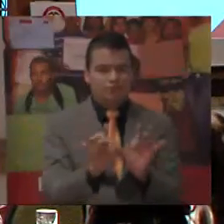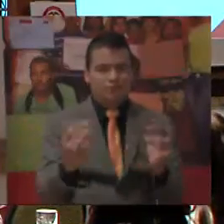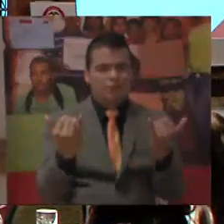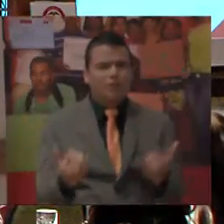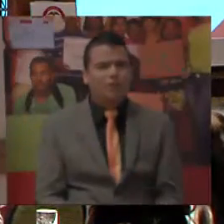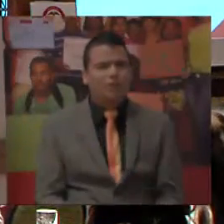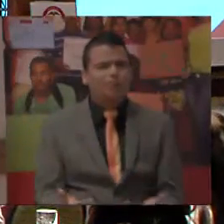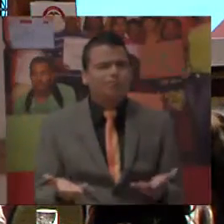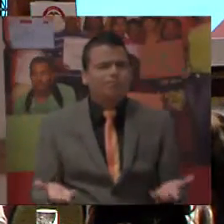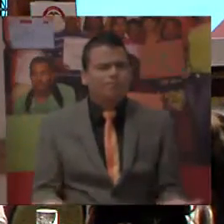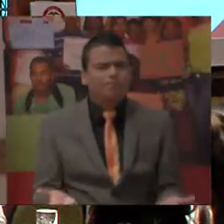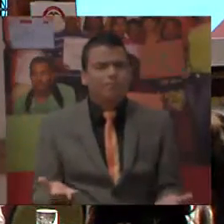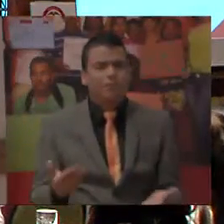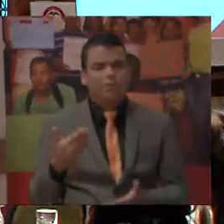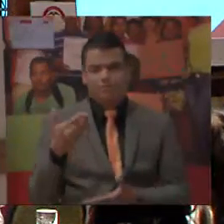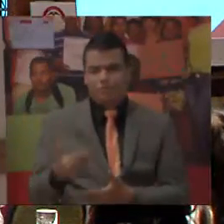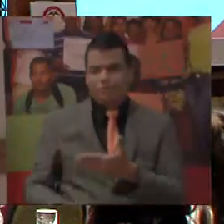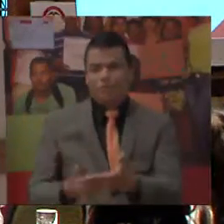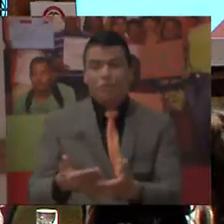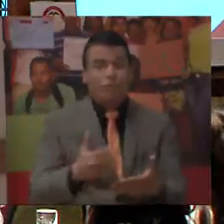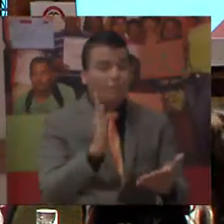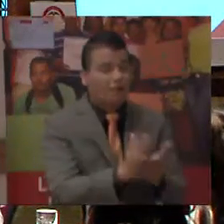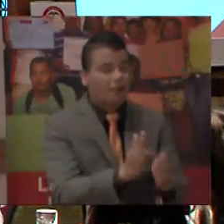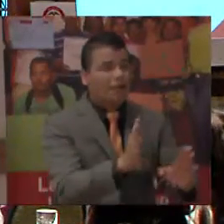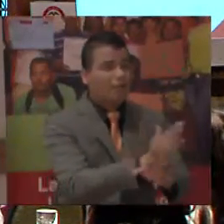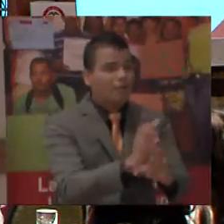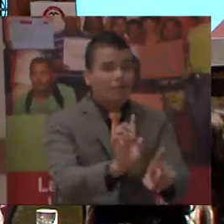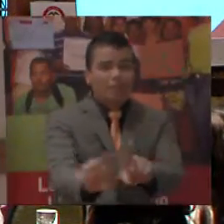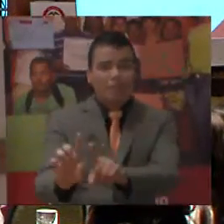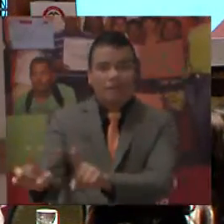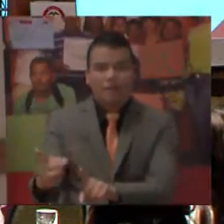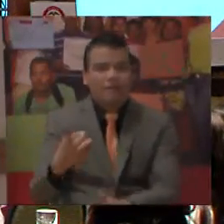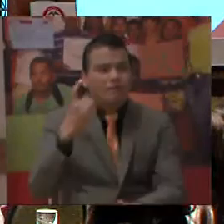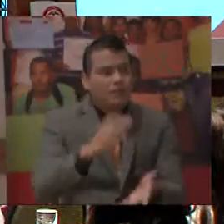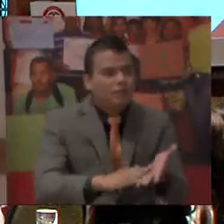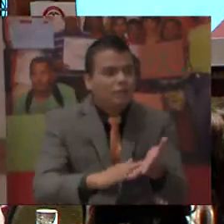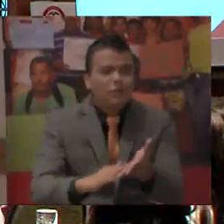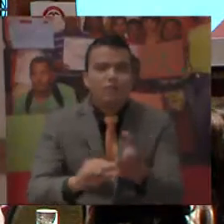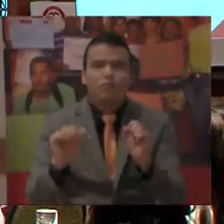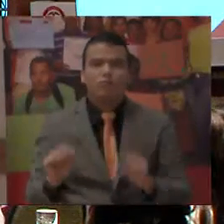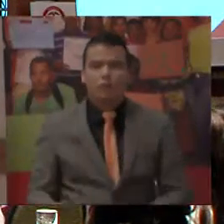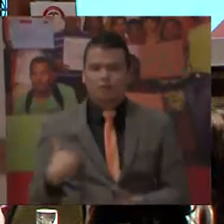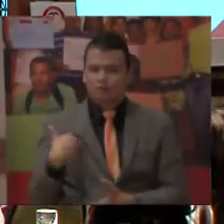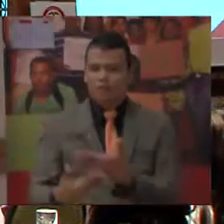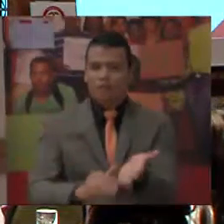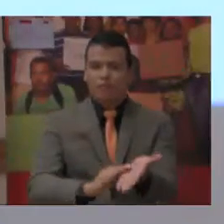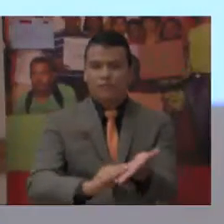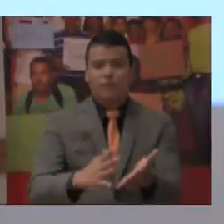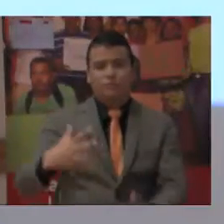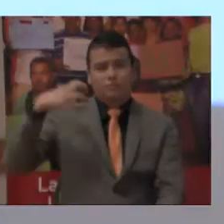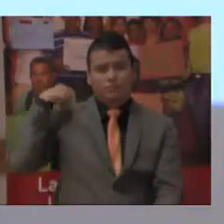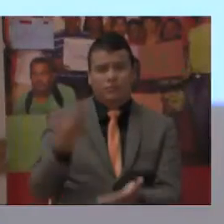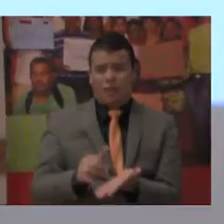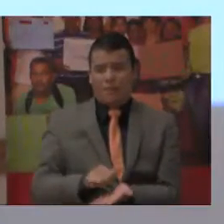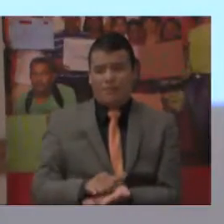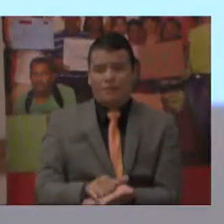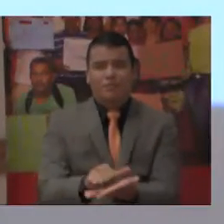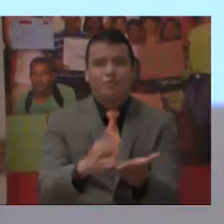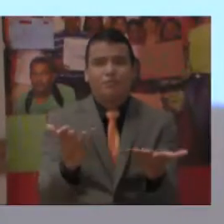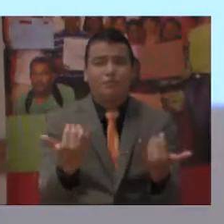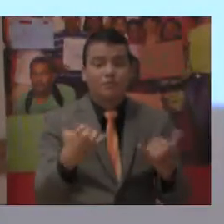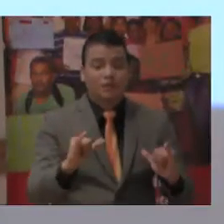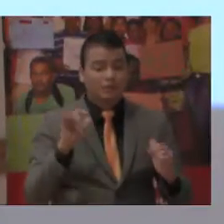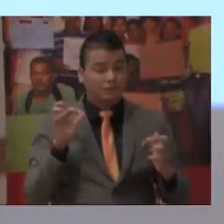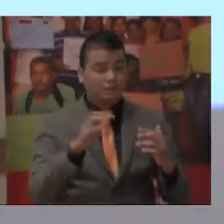oportunidad para solucionar problemas pendientes, problemas históricos. Con la firma